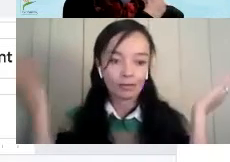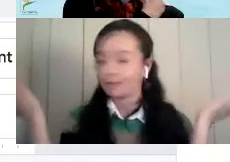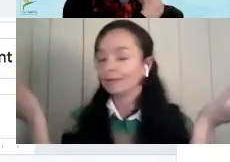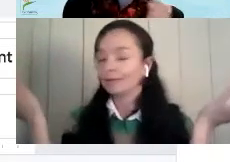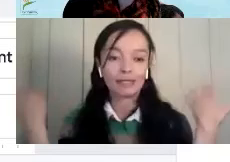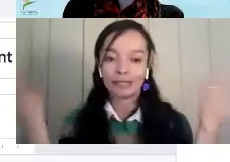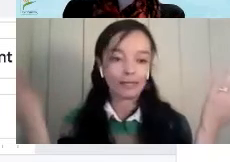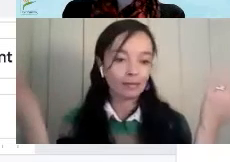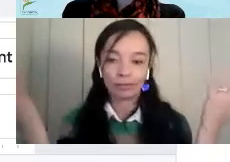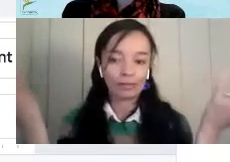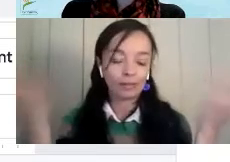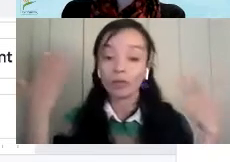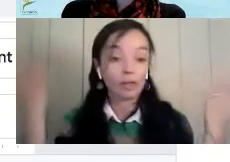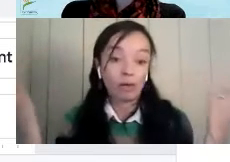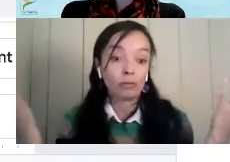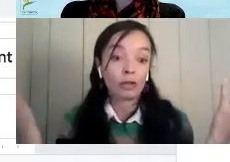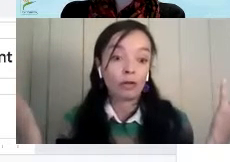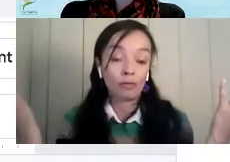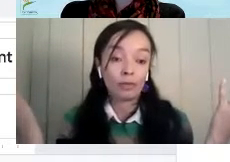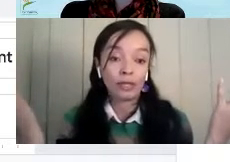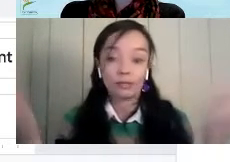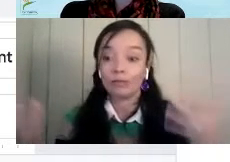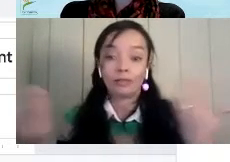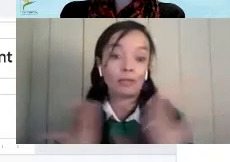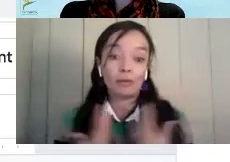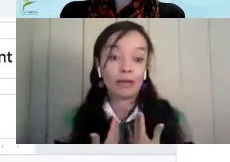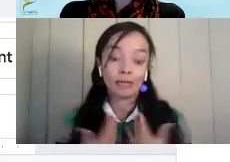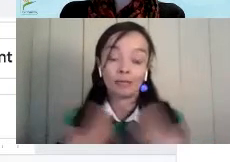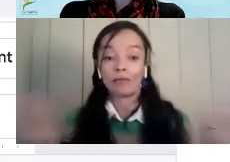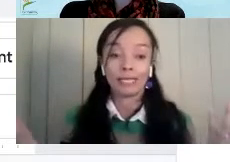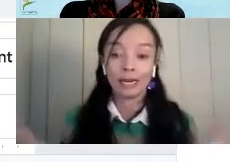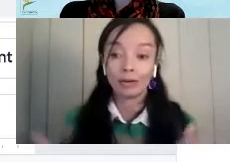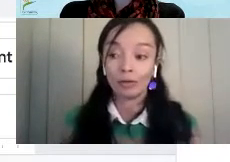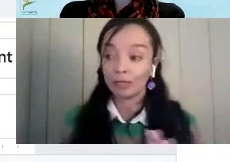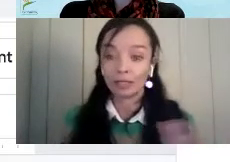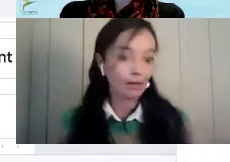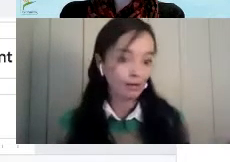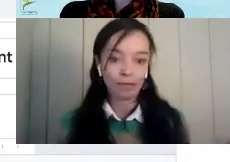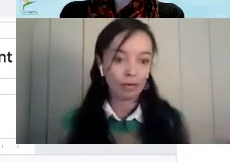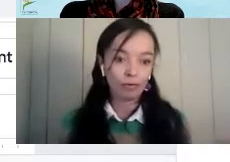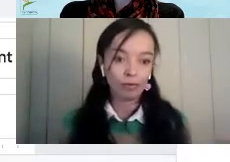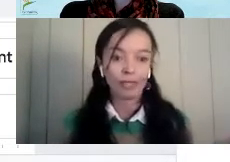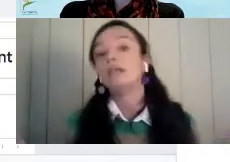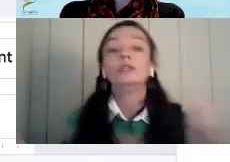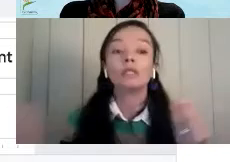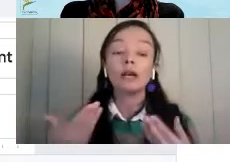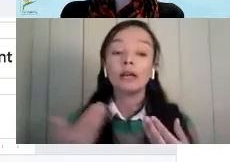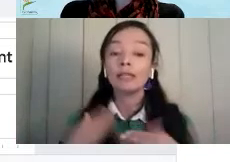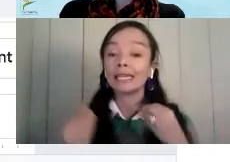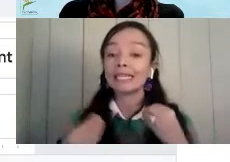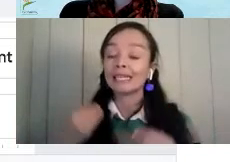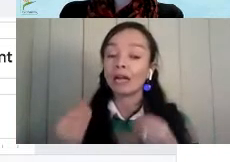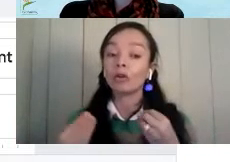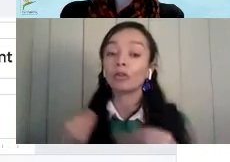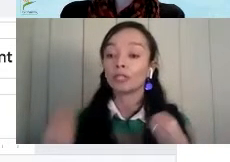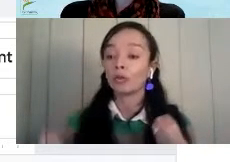Entonces, va a decir, lo vamos a confundir. Si a mí alguien me ofrece algo y no está, me confunde. Entonces, tiene